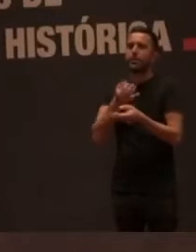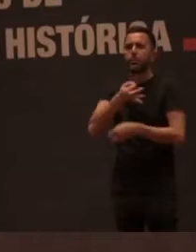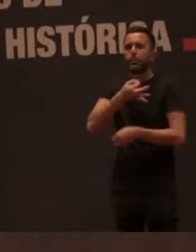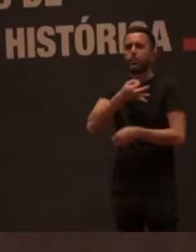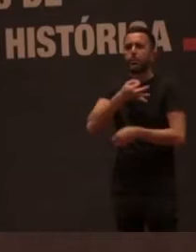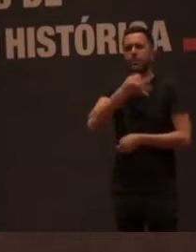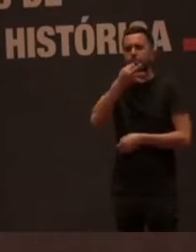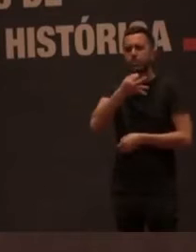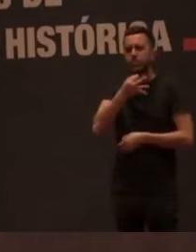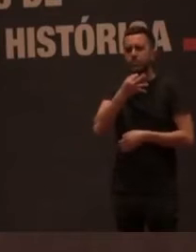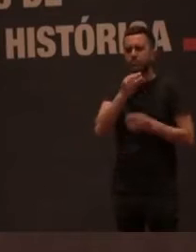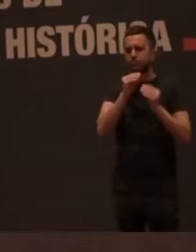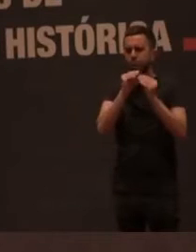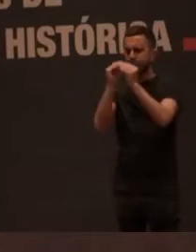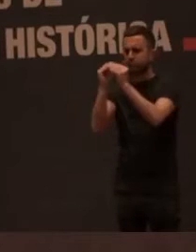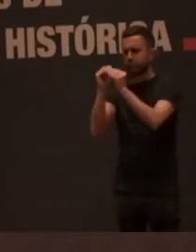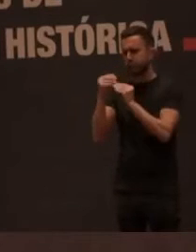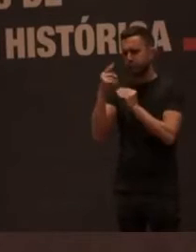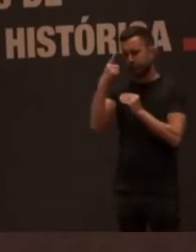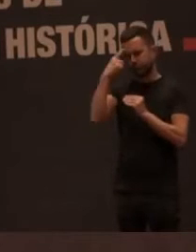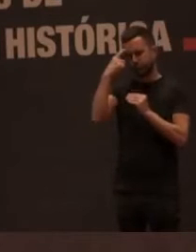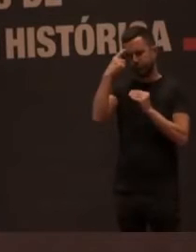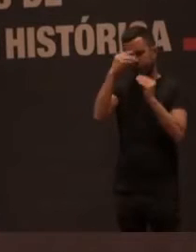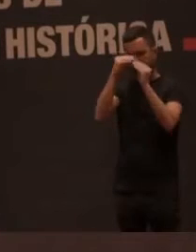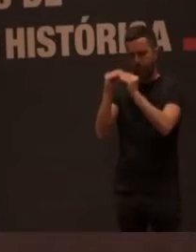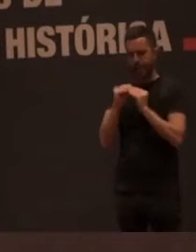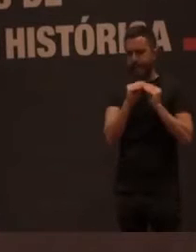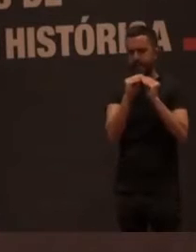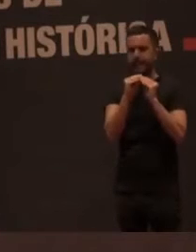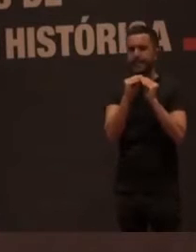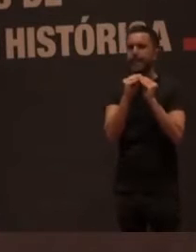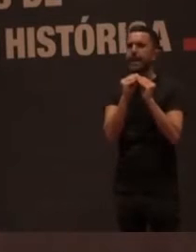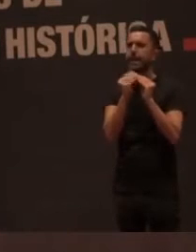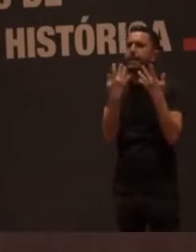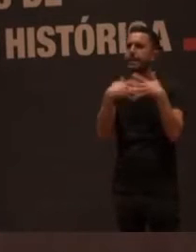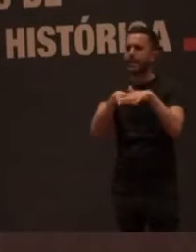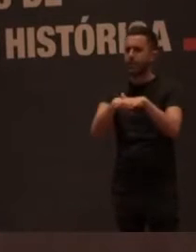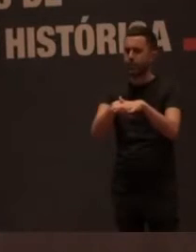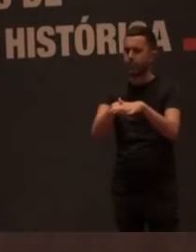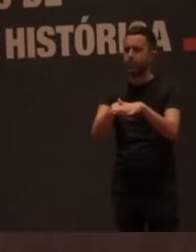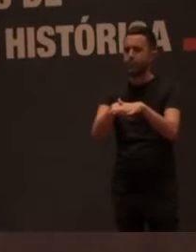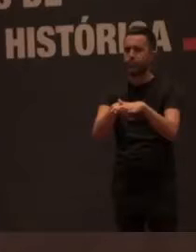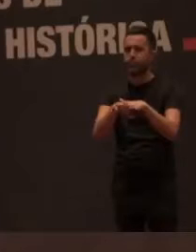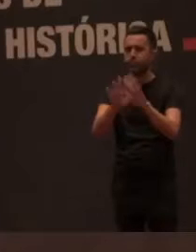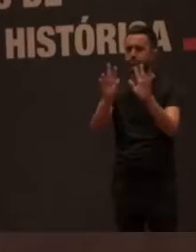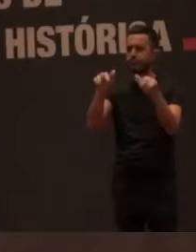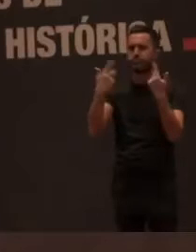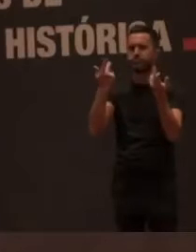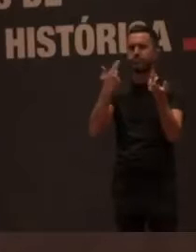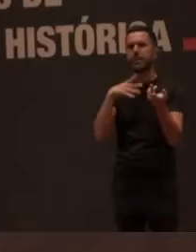sea coherente y que sea integrador, que nos permita entender